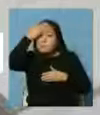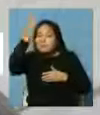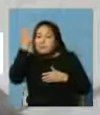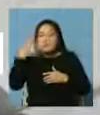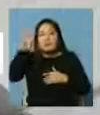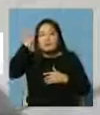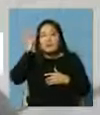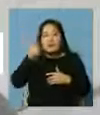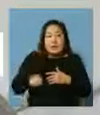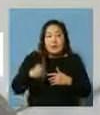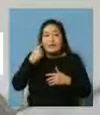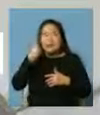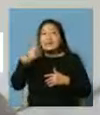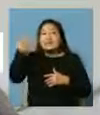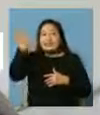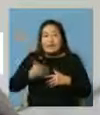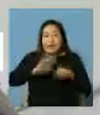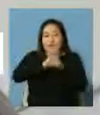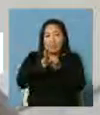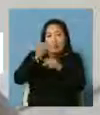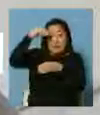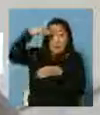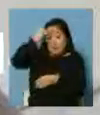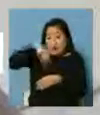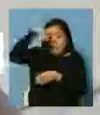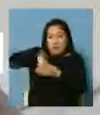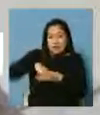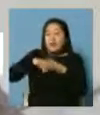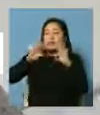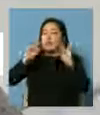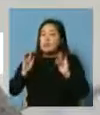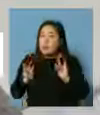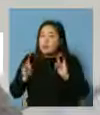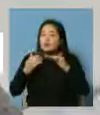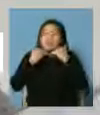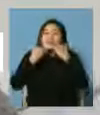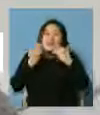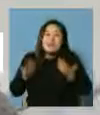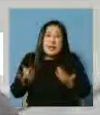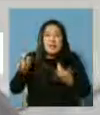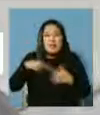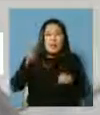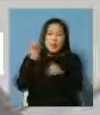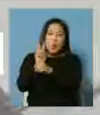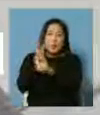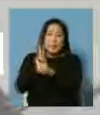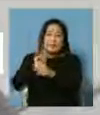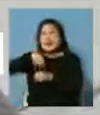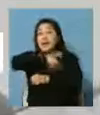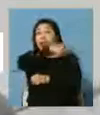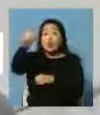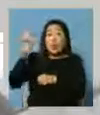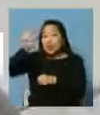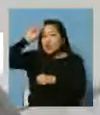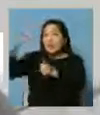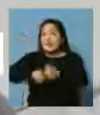saber que si fueron infectadas, quizá otra infección sea difícil, pero tampoco se sabe. Pero tienen que cuidarse ellos y a los demás,